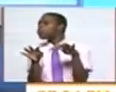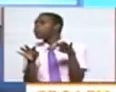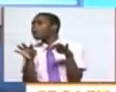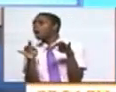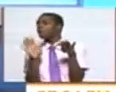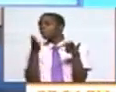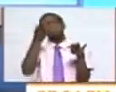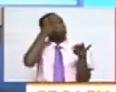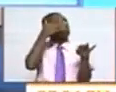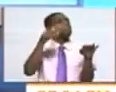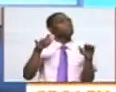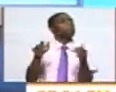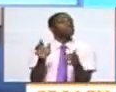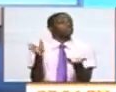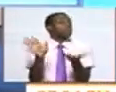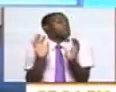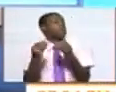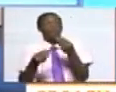Fiscalía.